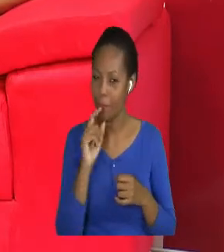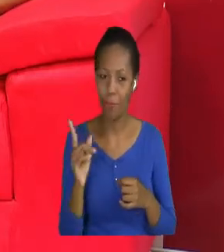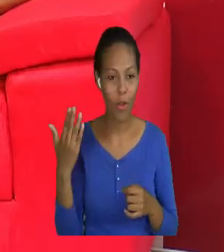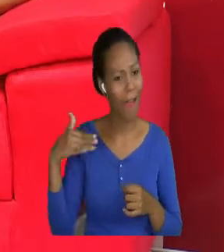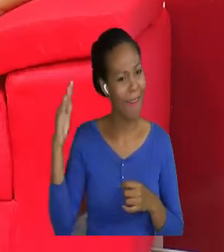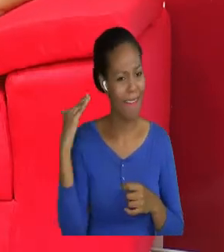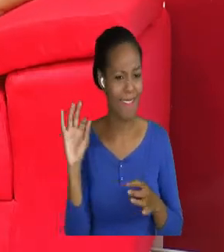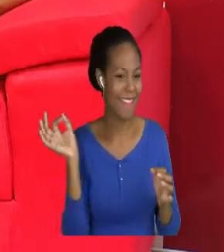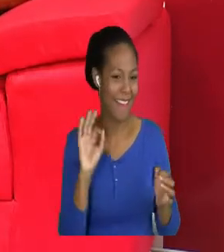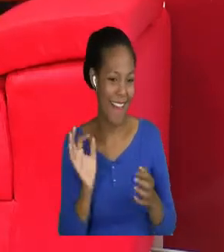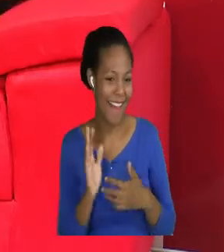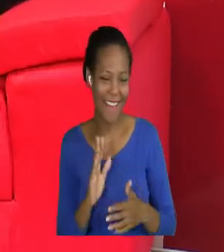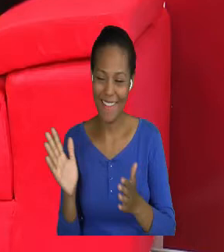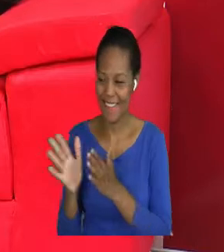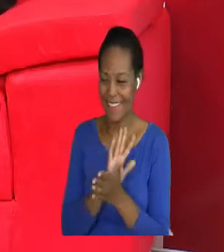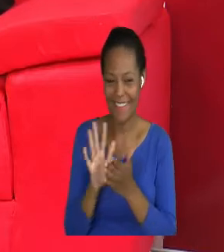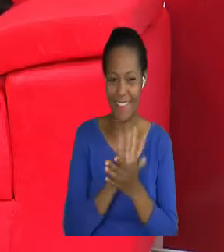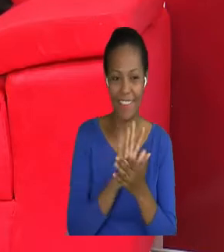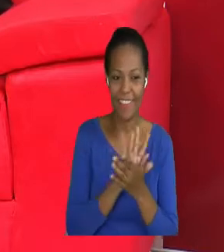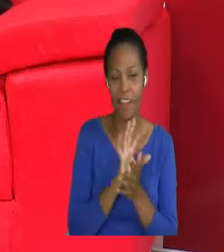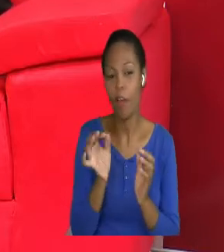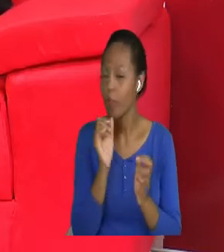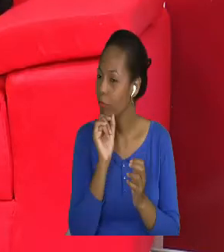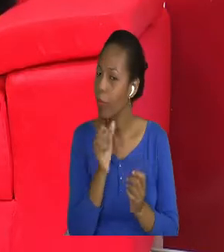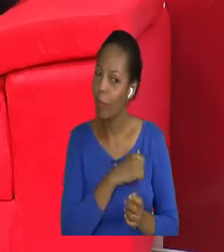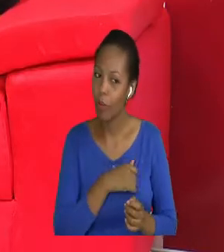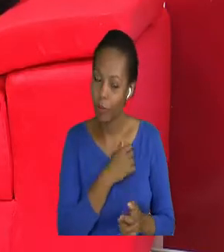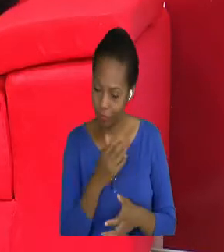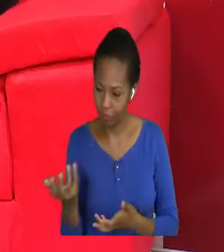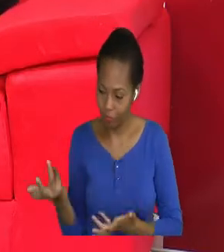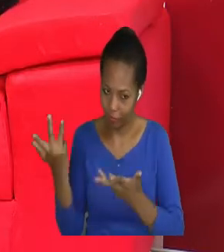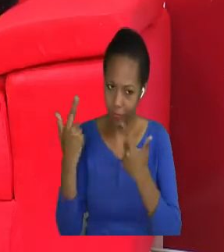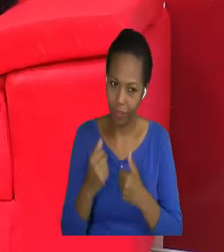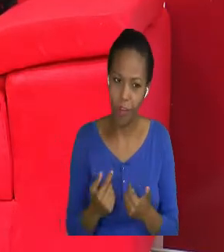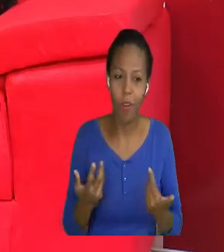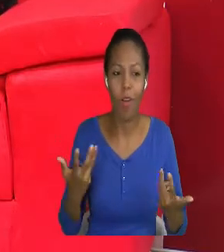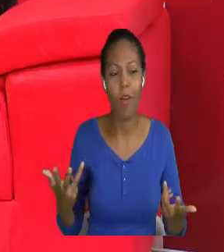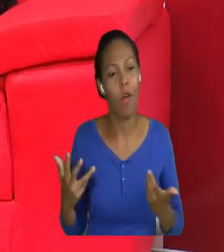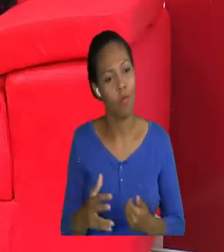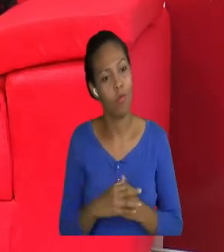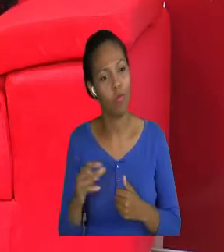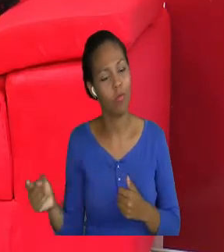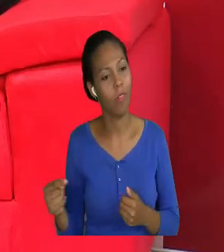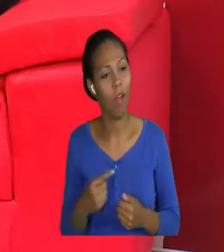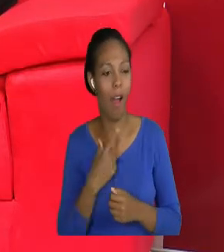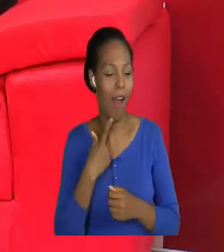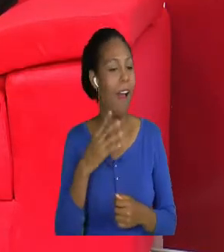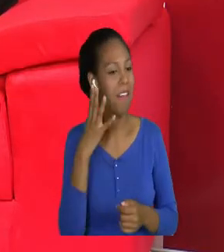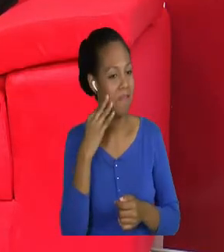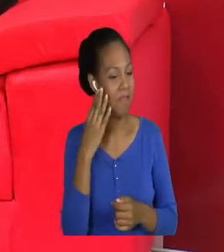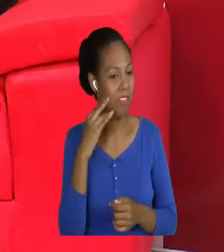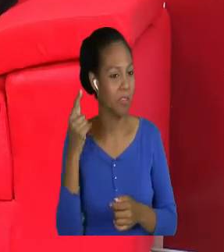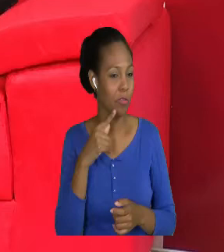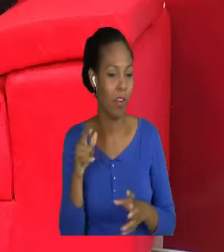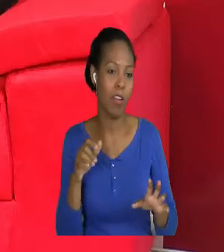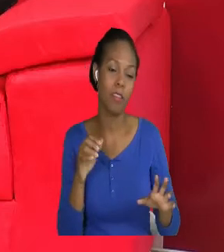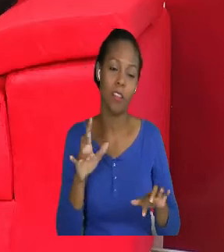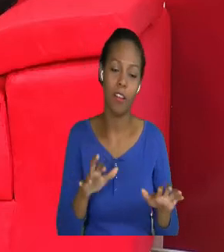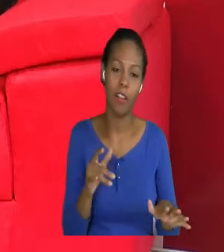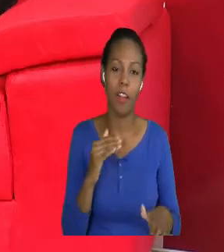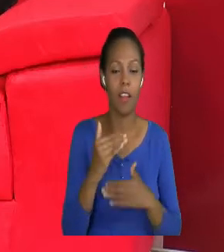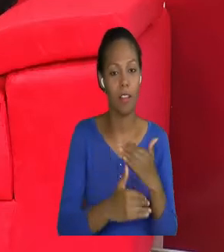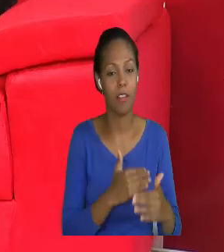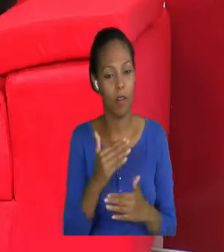oportunidad de chismosear un poquito, y cuéntenos un poco sobre esa experiencia como secretaria de Desarrollo Económico y Social. Es que uno con esta